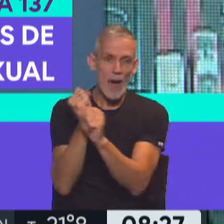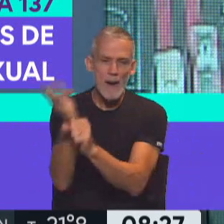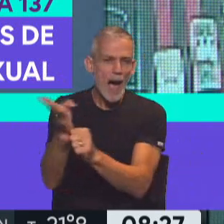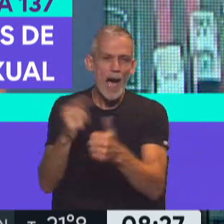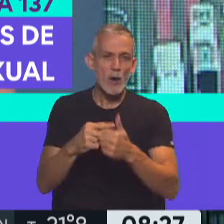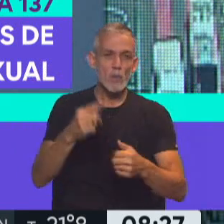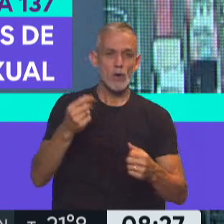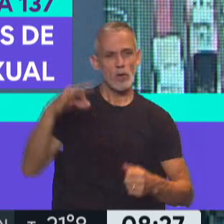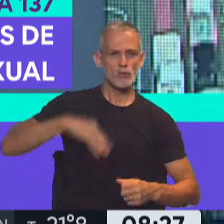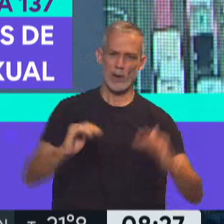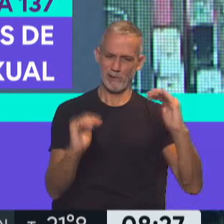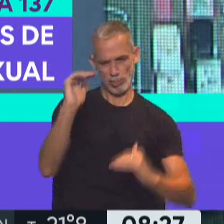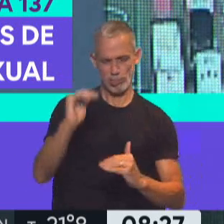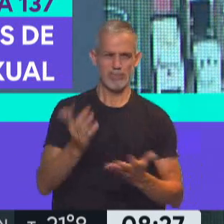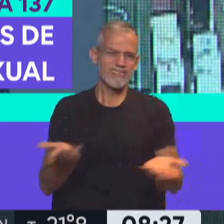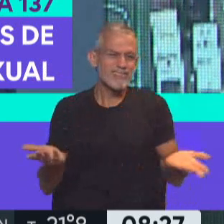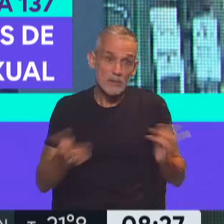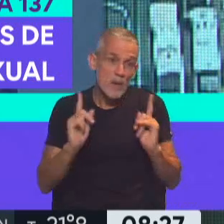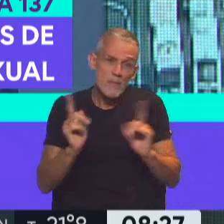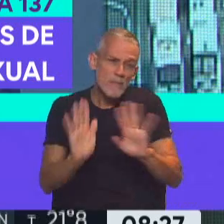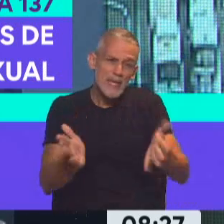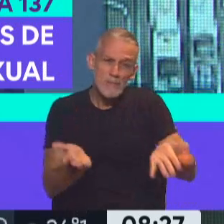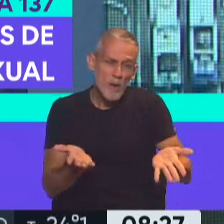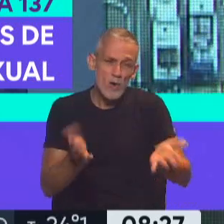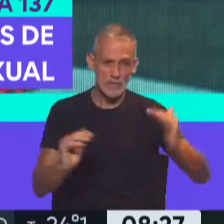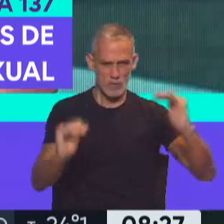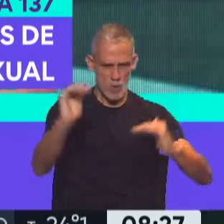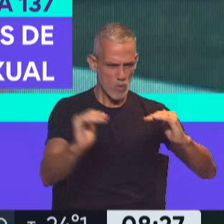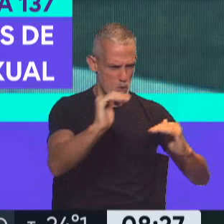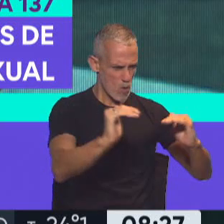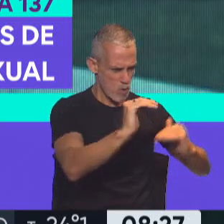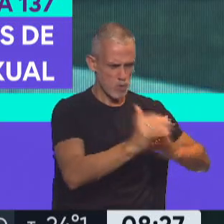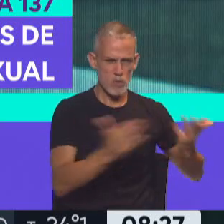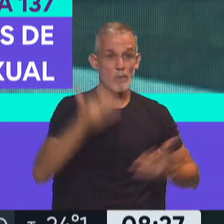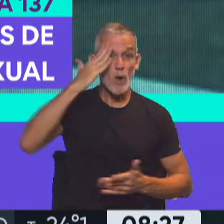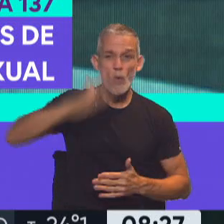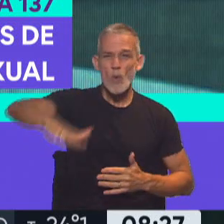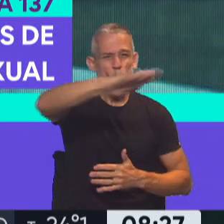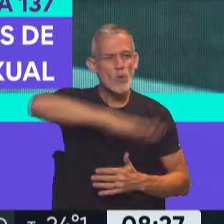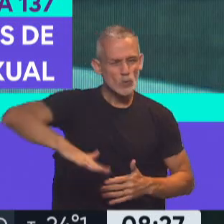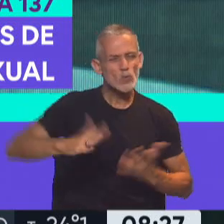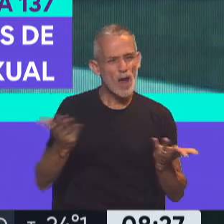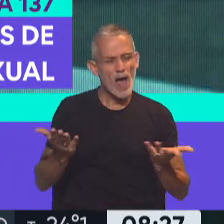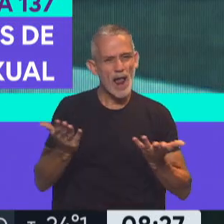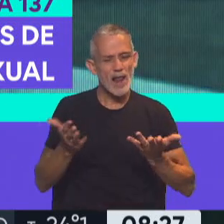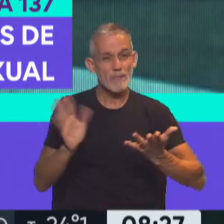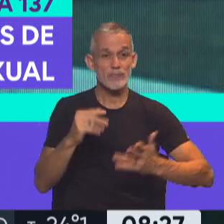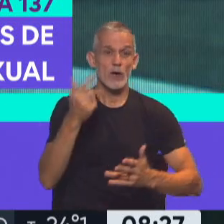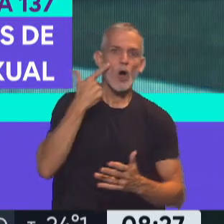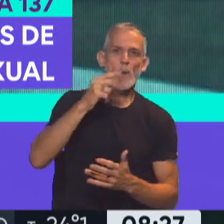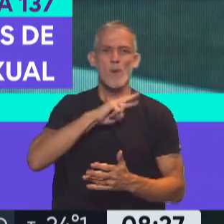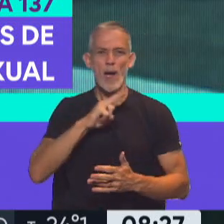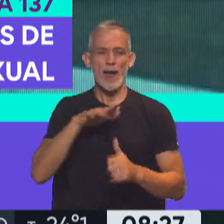porque cobran menos. Digo, empezar a poner en evidencia esta desigualdad. Y lo cultural, Ariel, lo cultural cuando se mezcla el género o